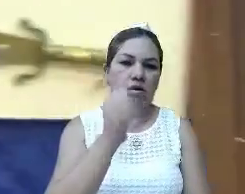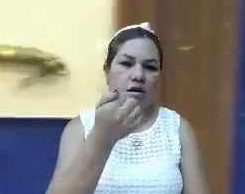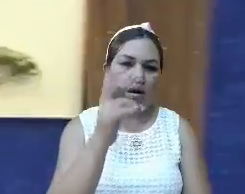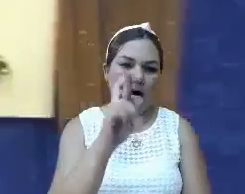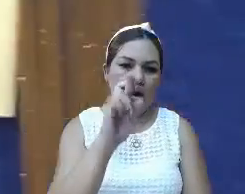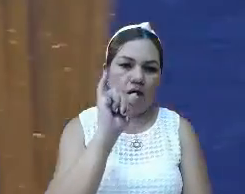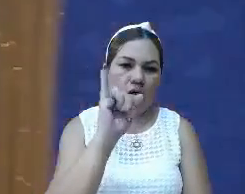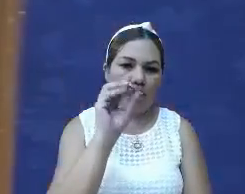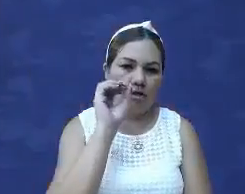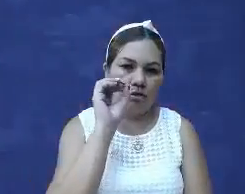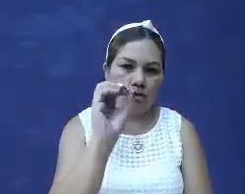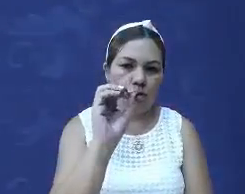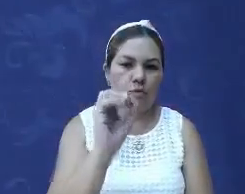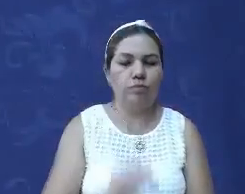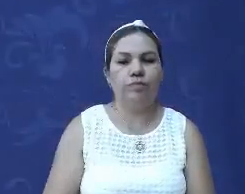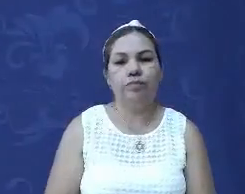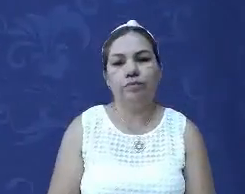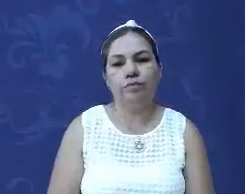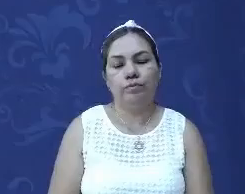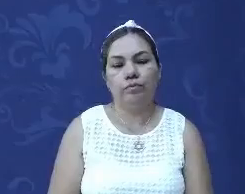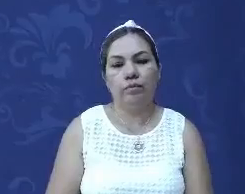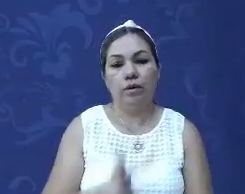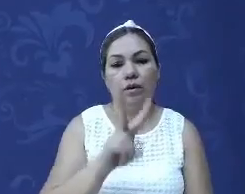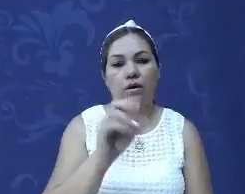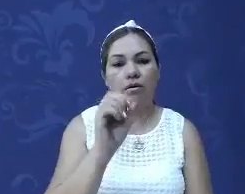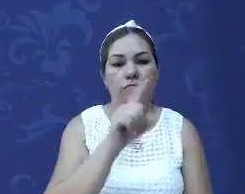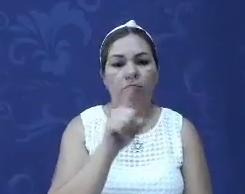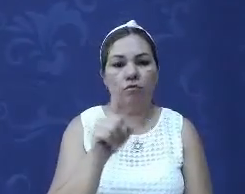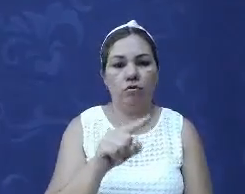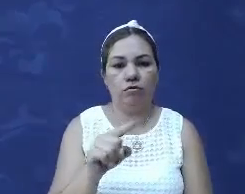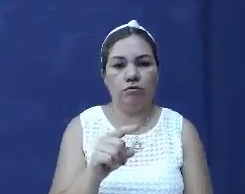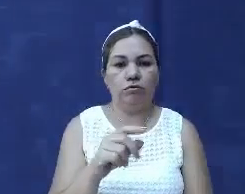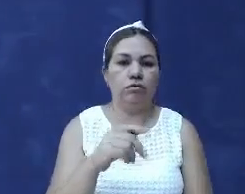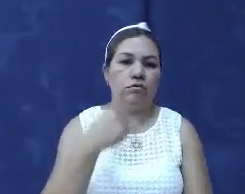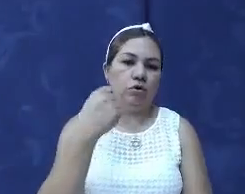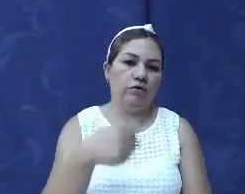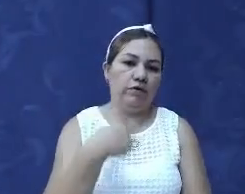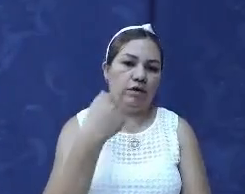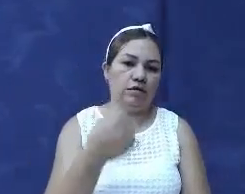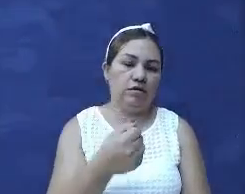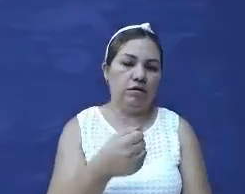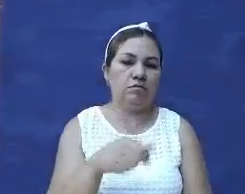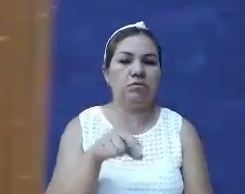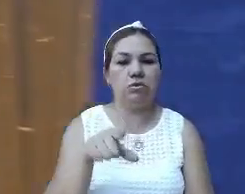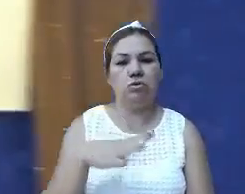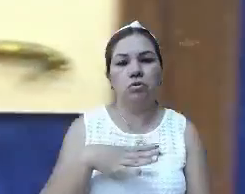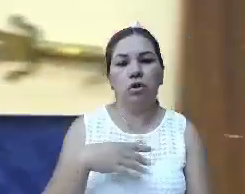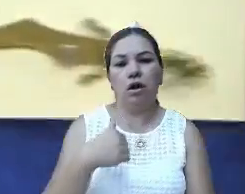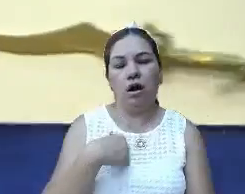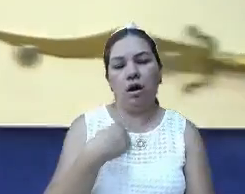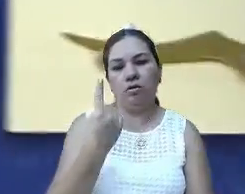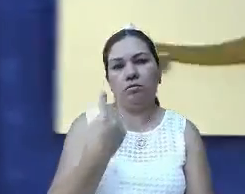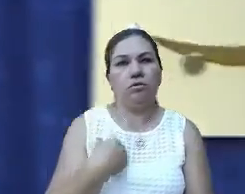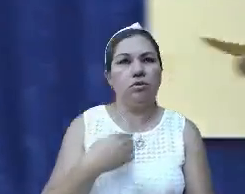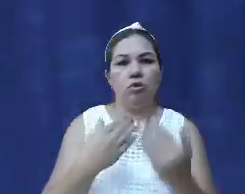a través de la voz profética. En como vos estás estático, vos decís: yo tengo mi propia comunión con Dios, yo no necesito de nadie,